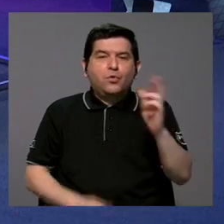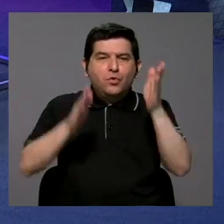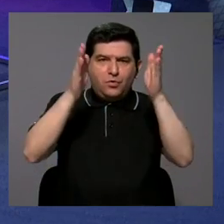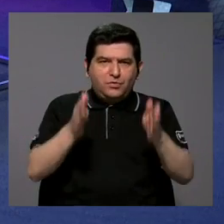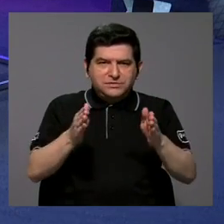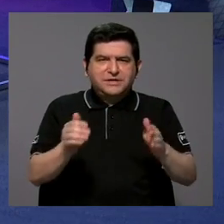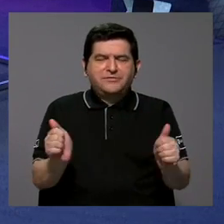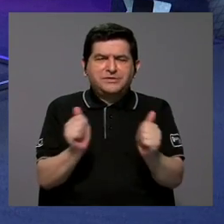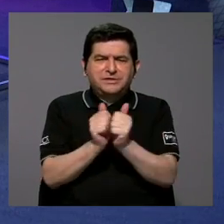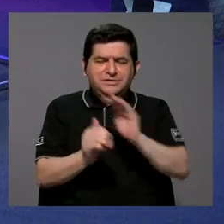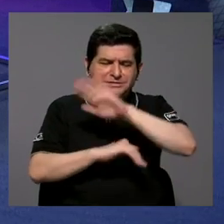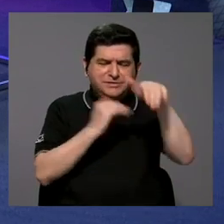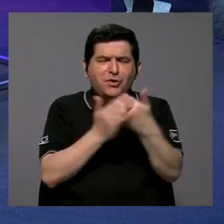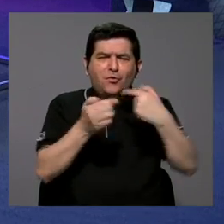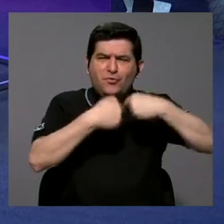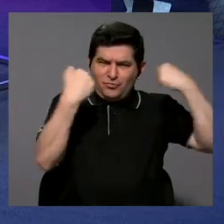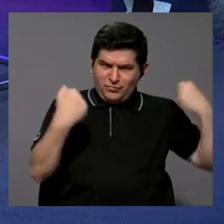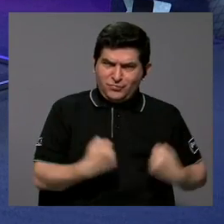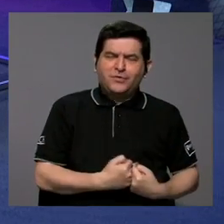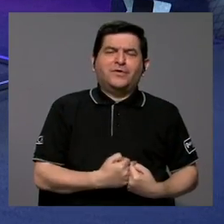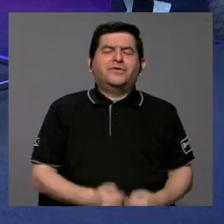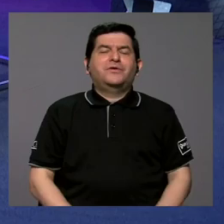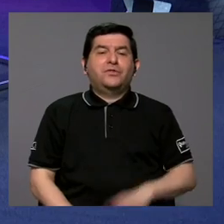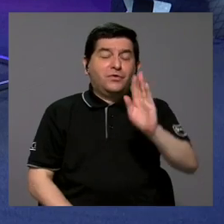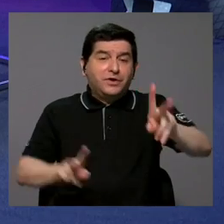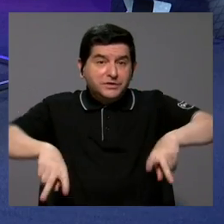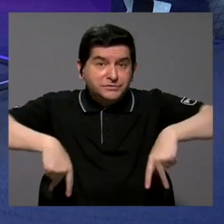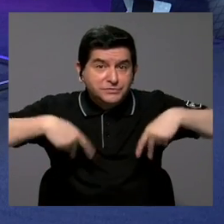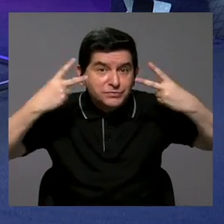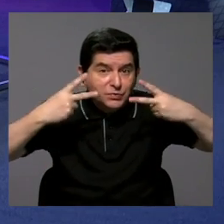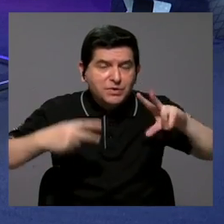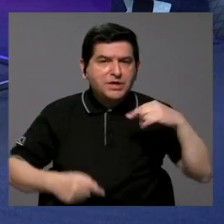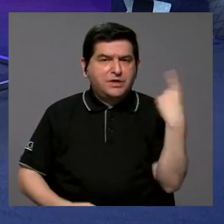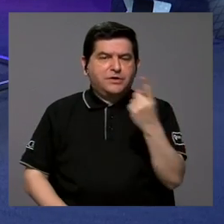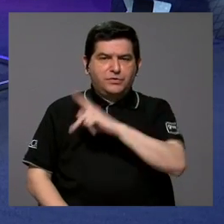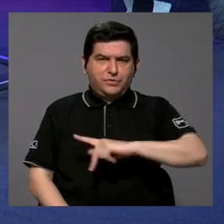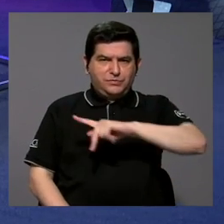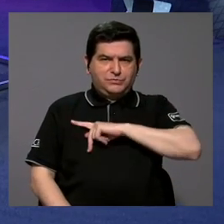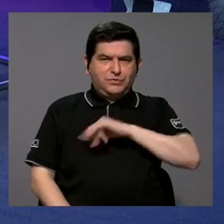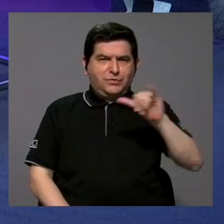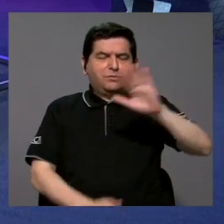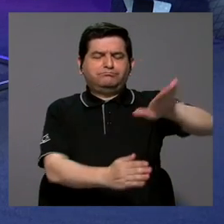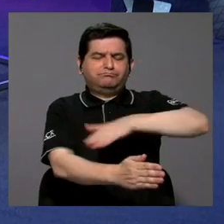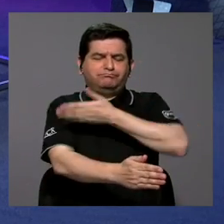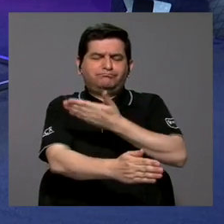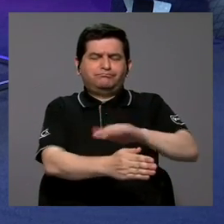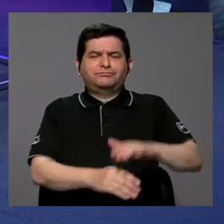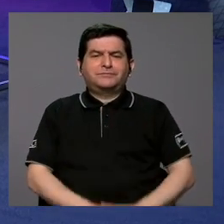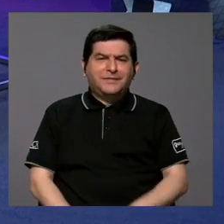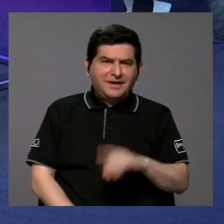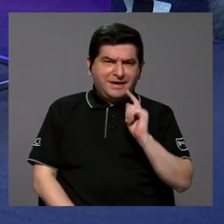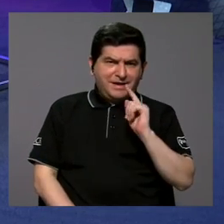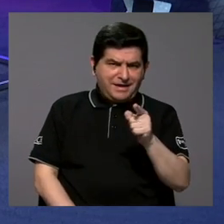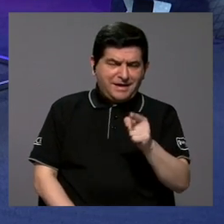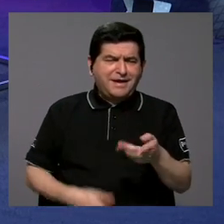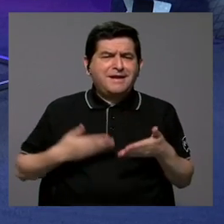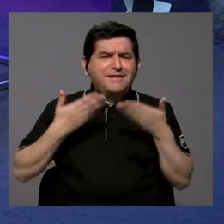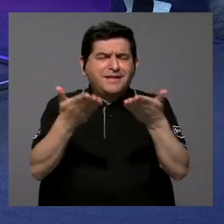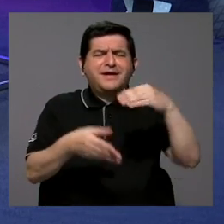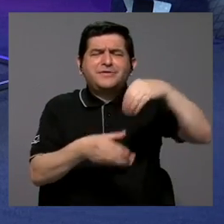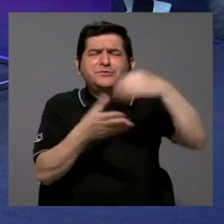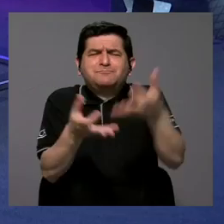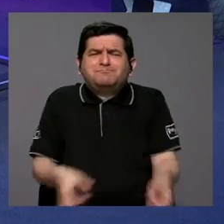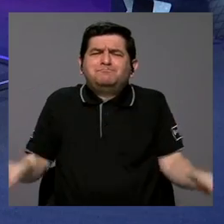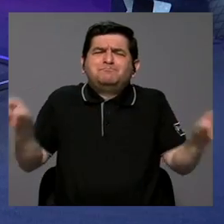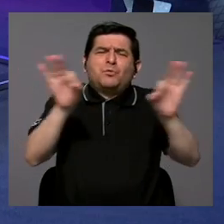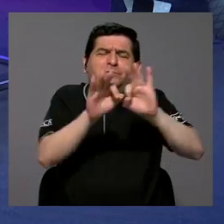corazón, que a lo largo de su vida, no solamente personal, sino musical, nos ha dado enormes aportes